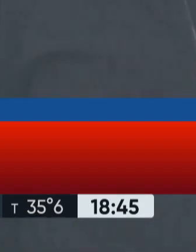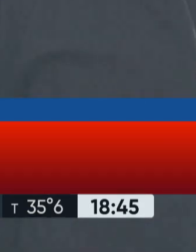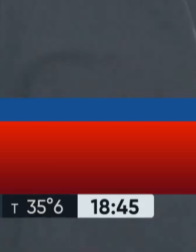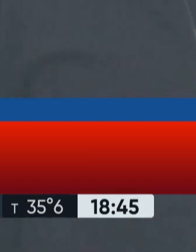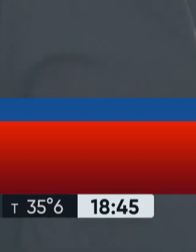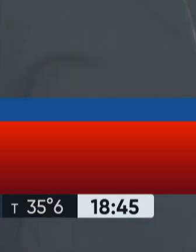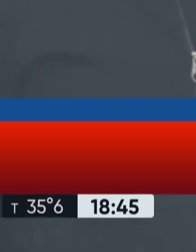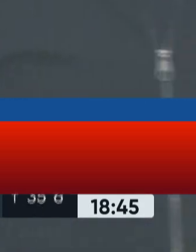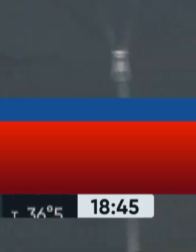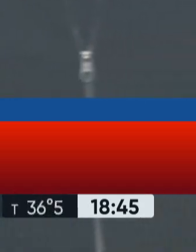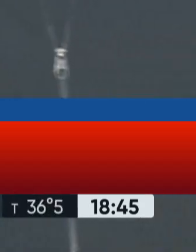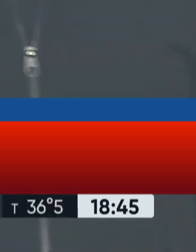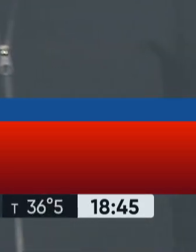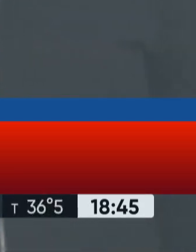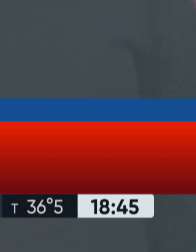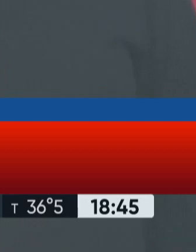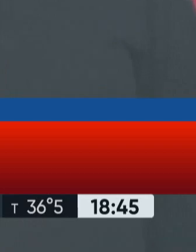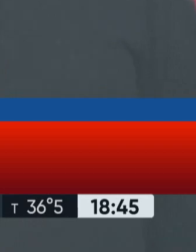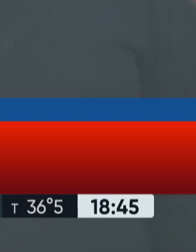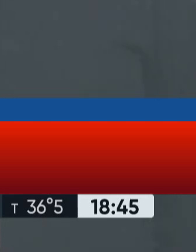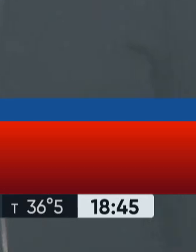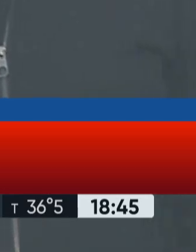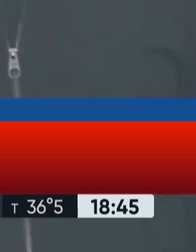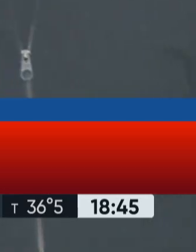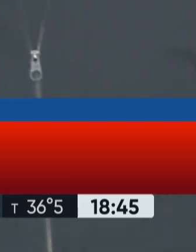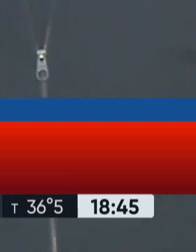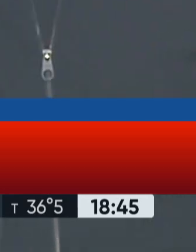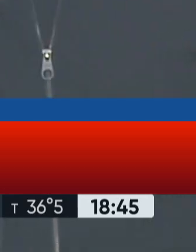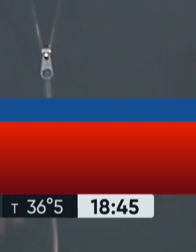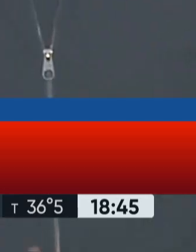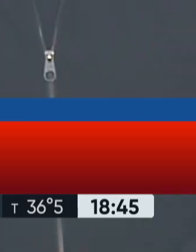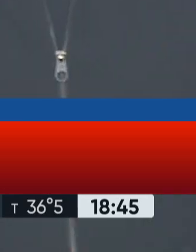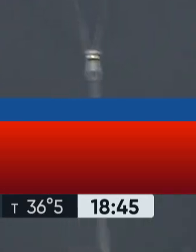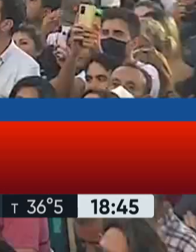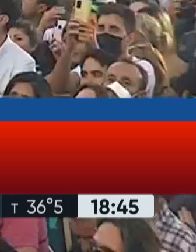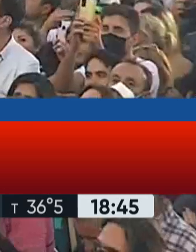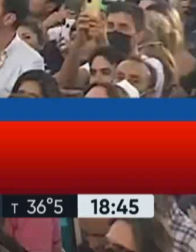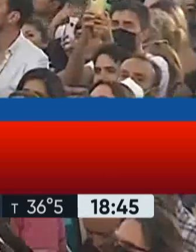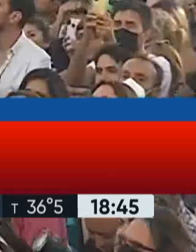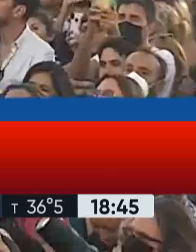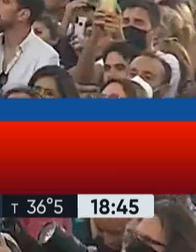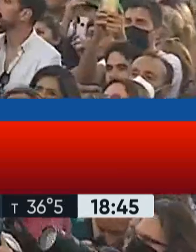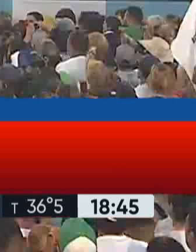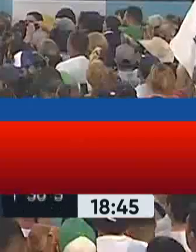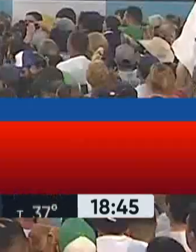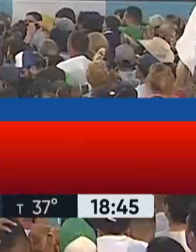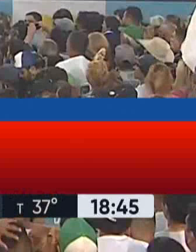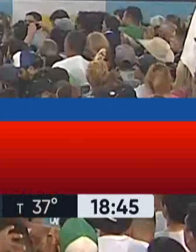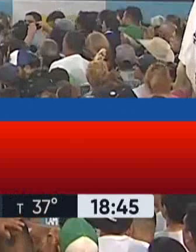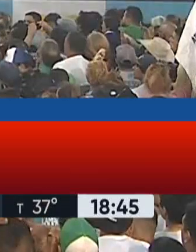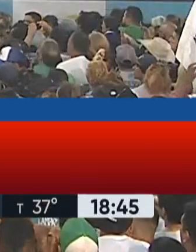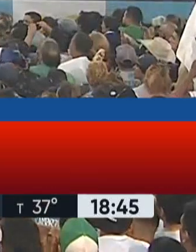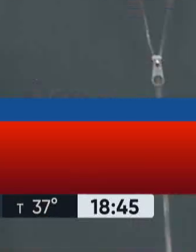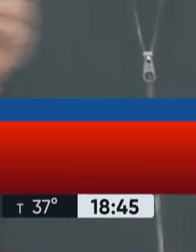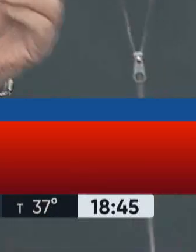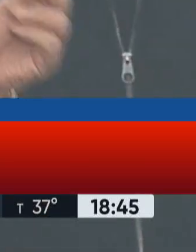que había generado el cierre de muchas empresas, que había generado desempleo en Argentina. Y la verdad